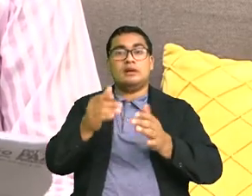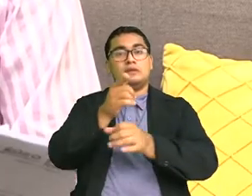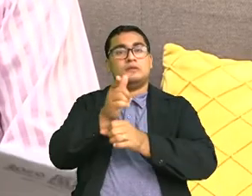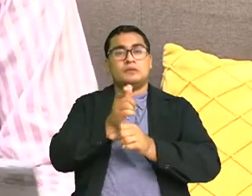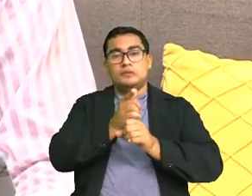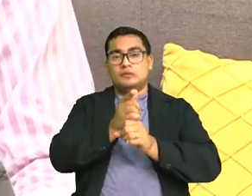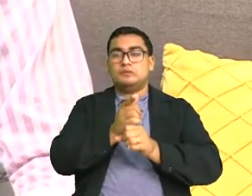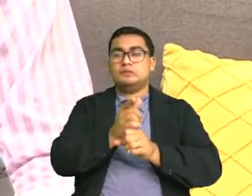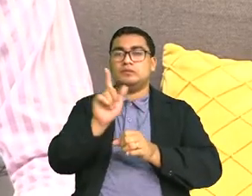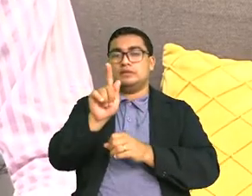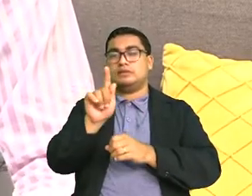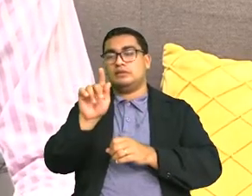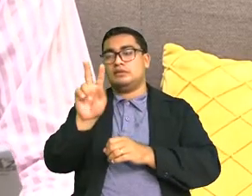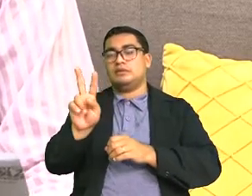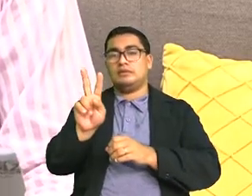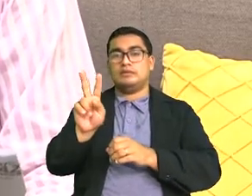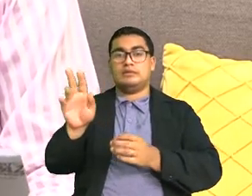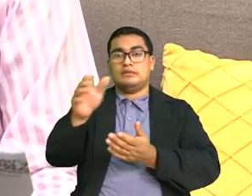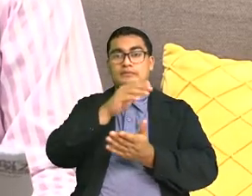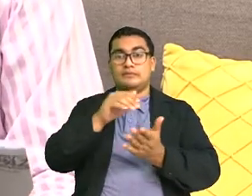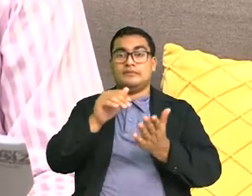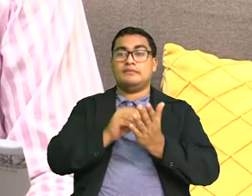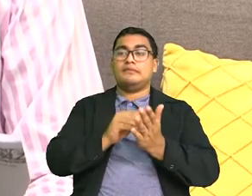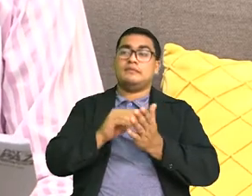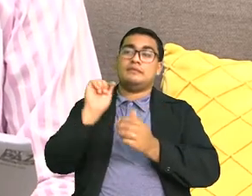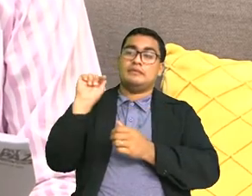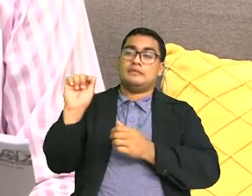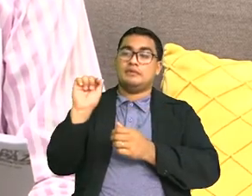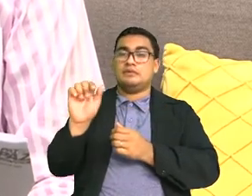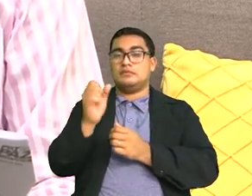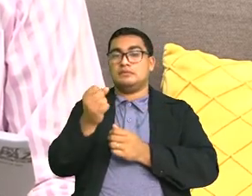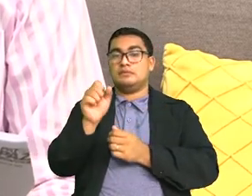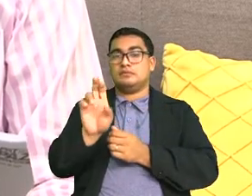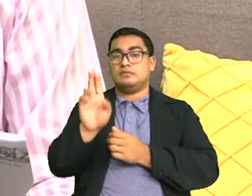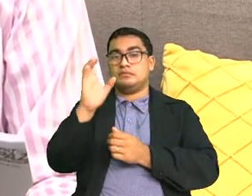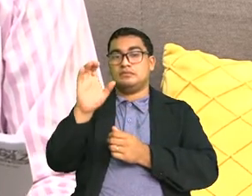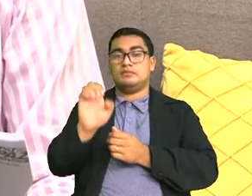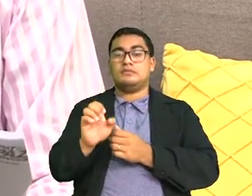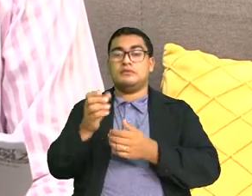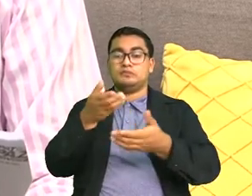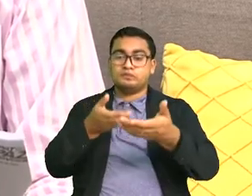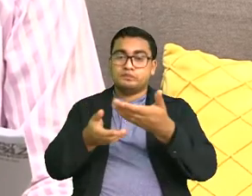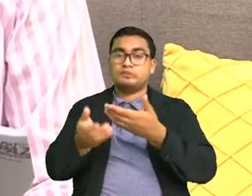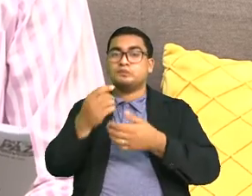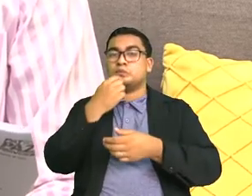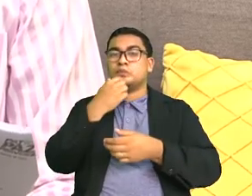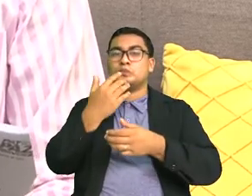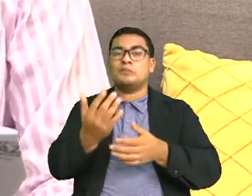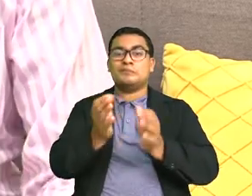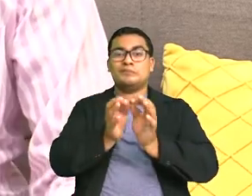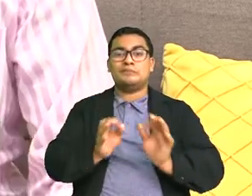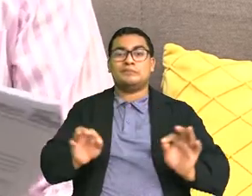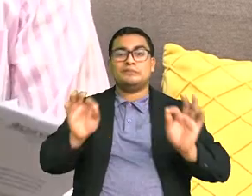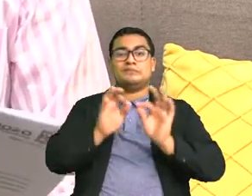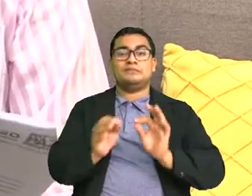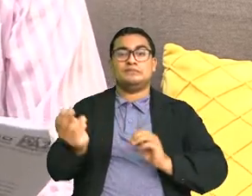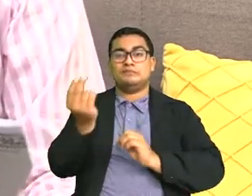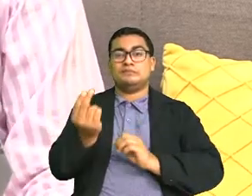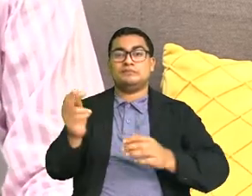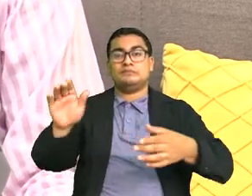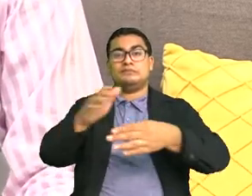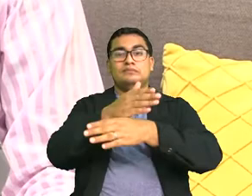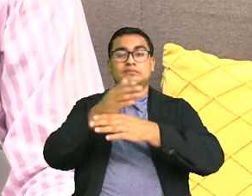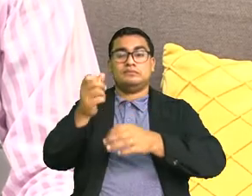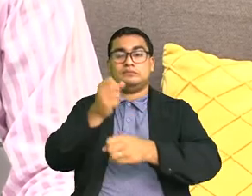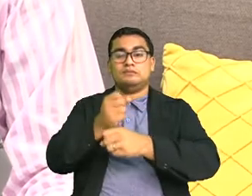que está ubicado en el sauce la productora llegó hoy con mucha facilidad compartió porque ella hace uso de la diversificación